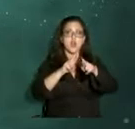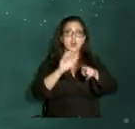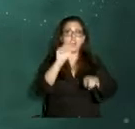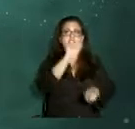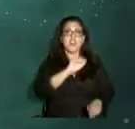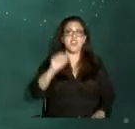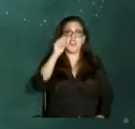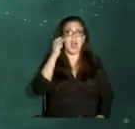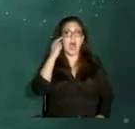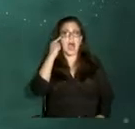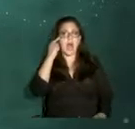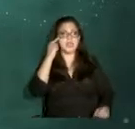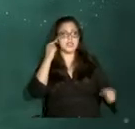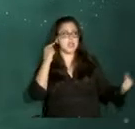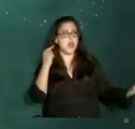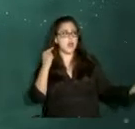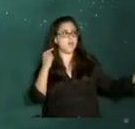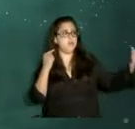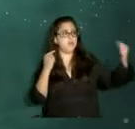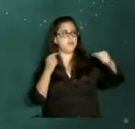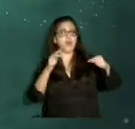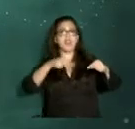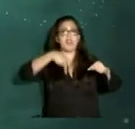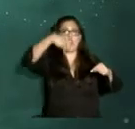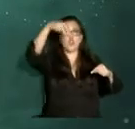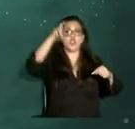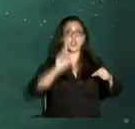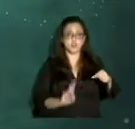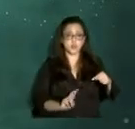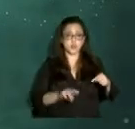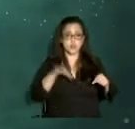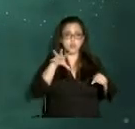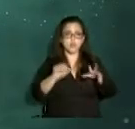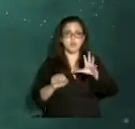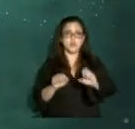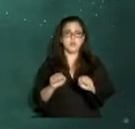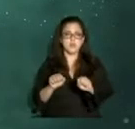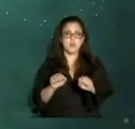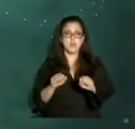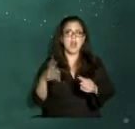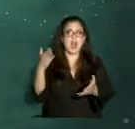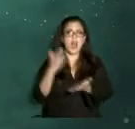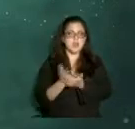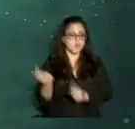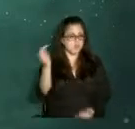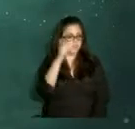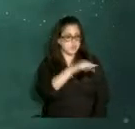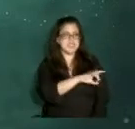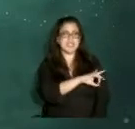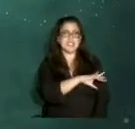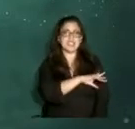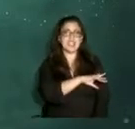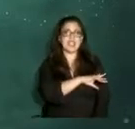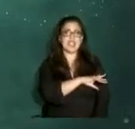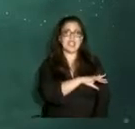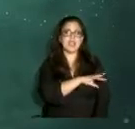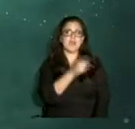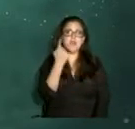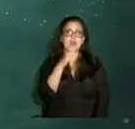y colonizó todo el continente americano de norte a sur, hasta ubicarse en el territorio chileno. En nuestro